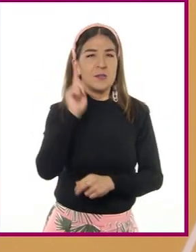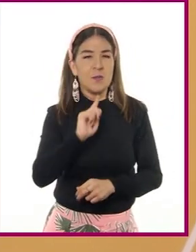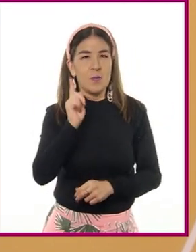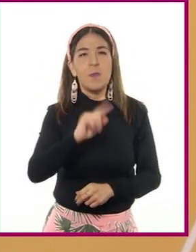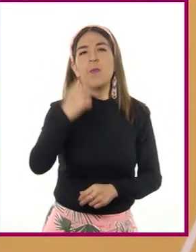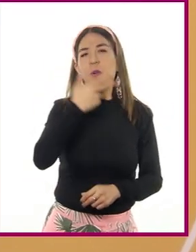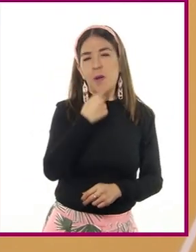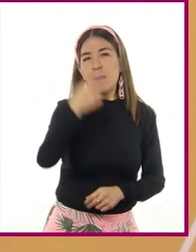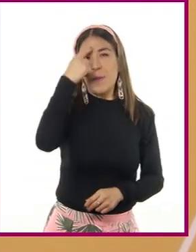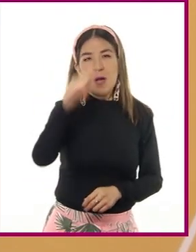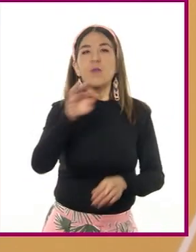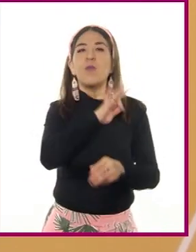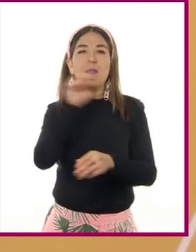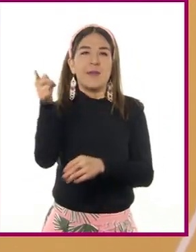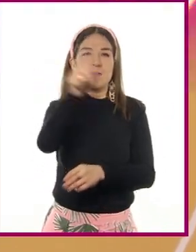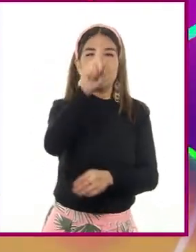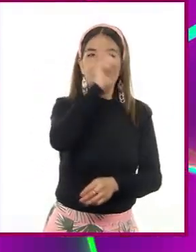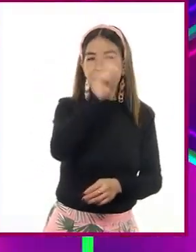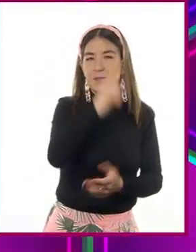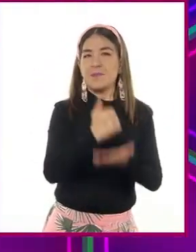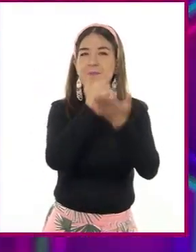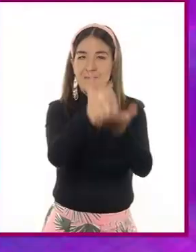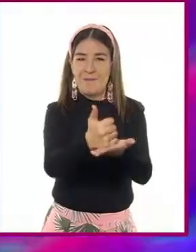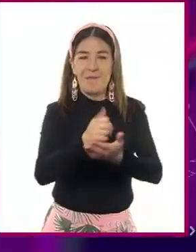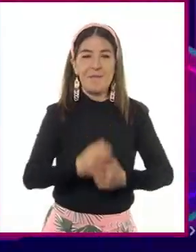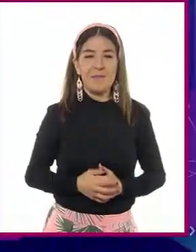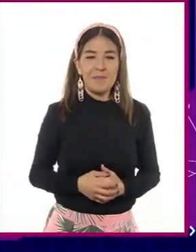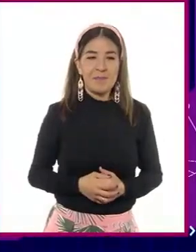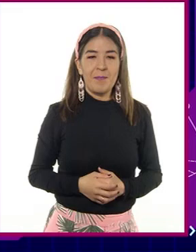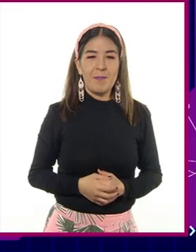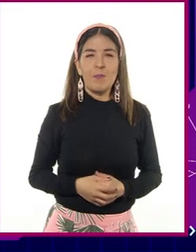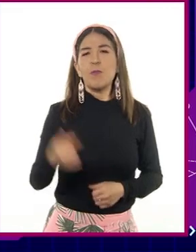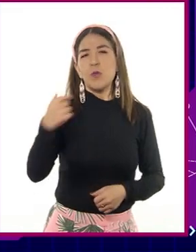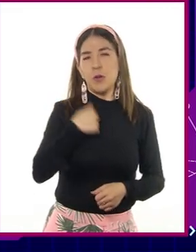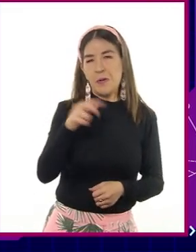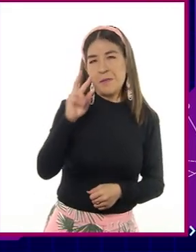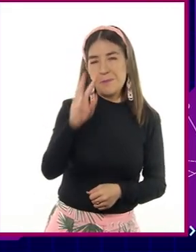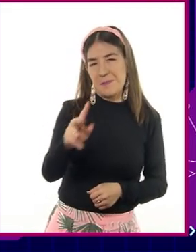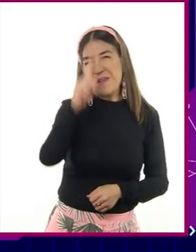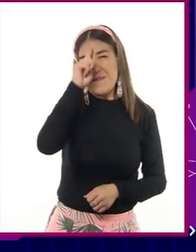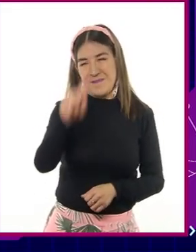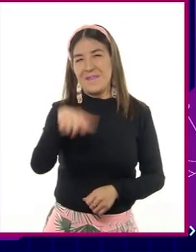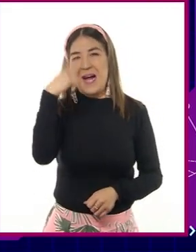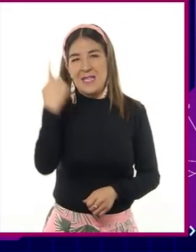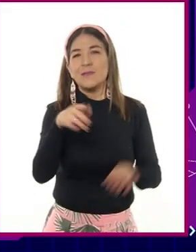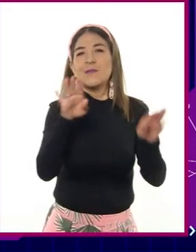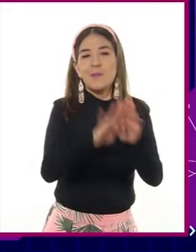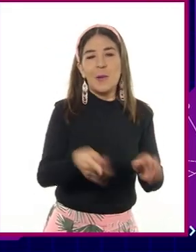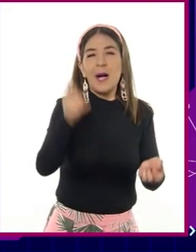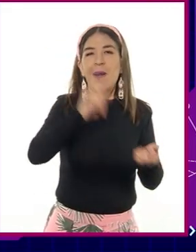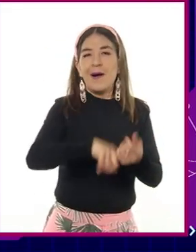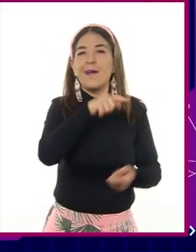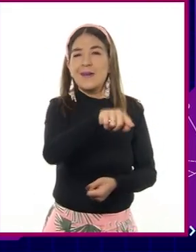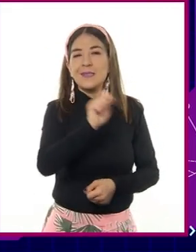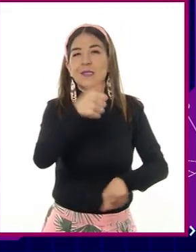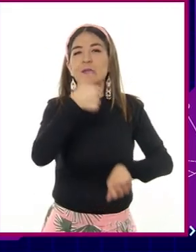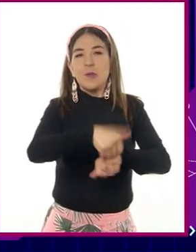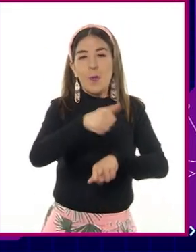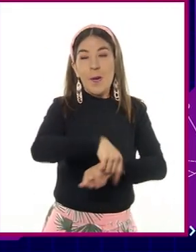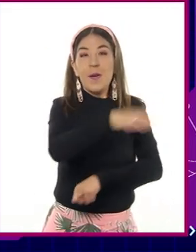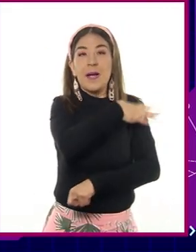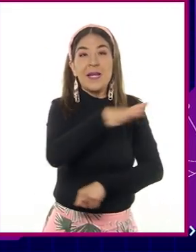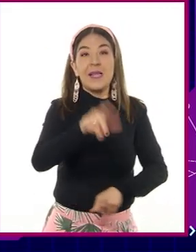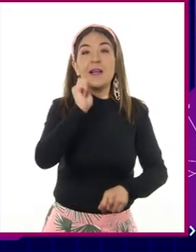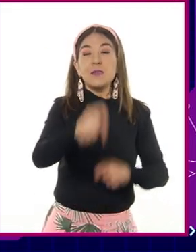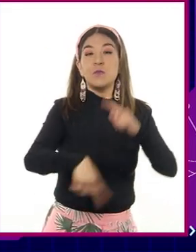para recibir retroalimentación al respecto. Para mí resulta muy sencillo, ya que al conocer la expresión general que solo me